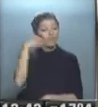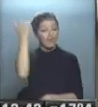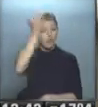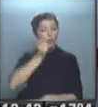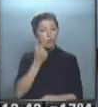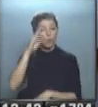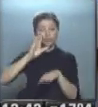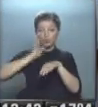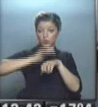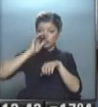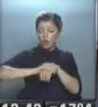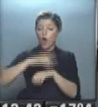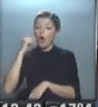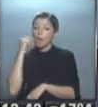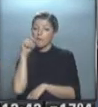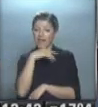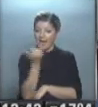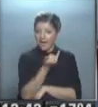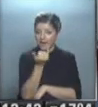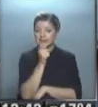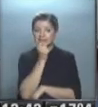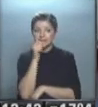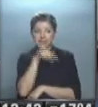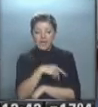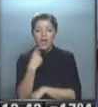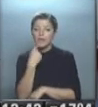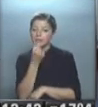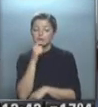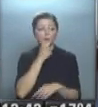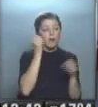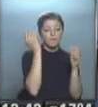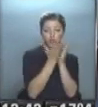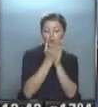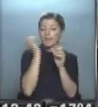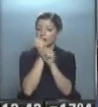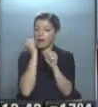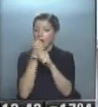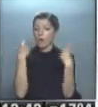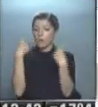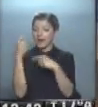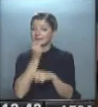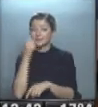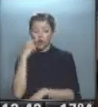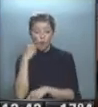tutor masculino sin cuya autorización no puede estudiar, trabajar ni viajar.